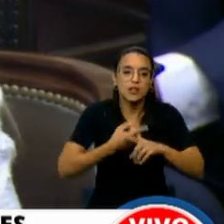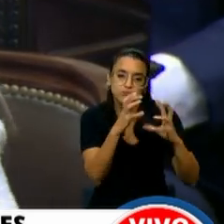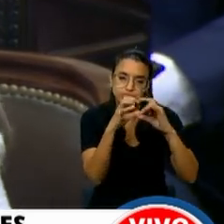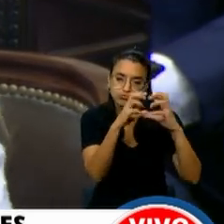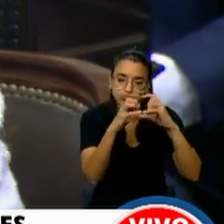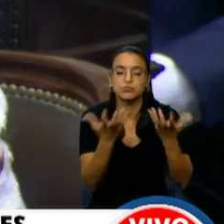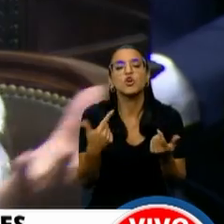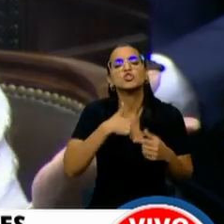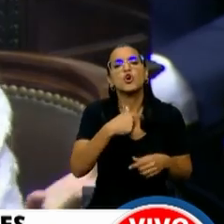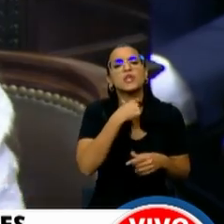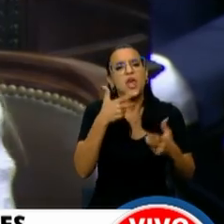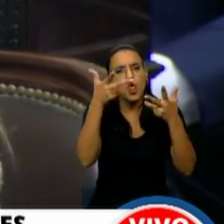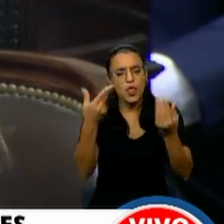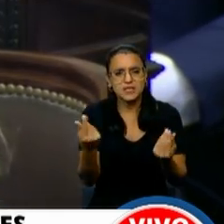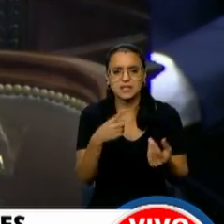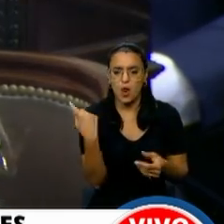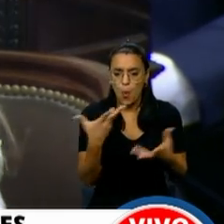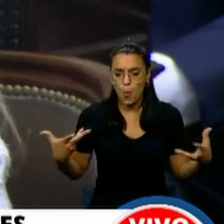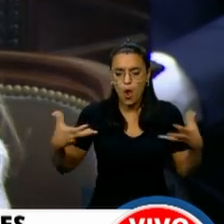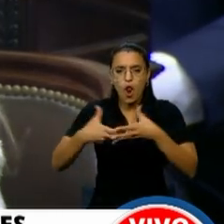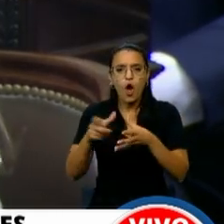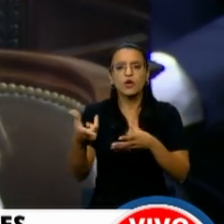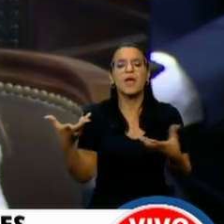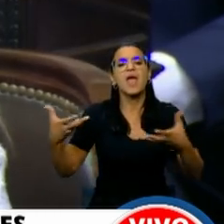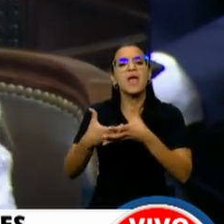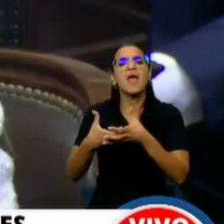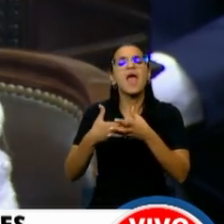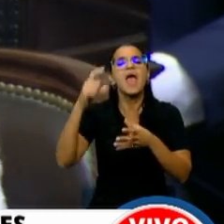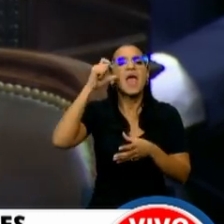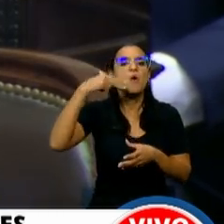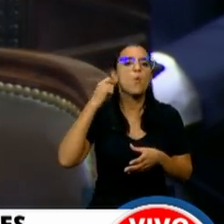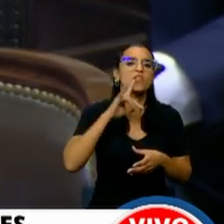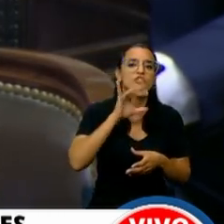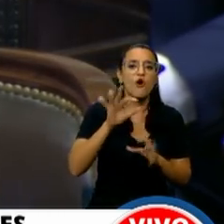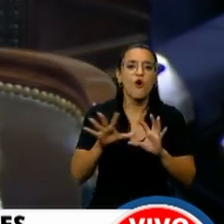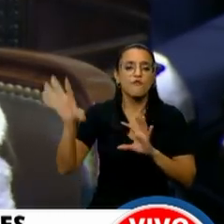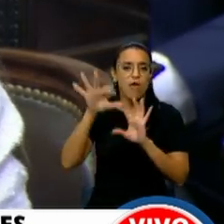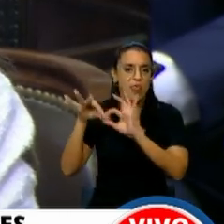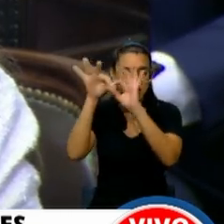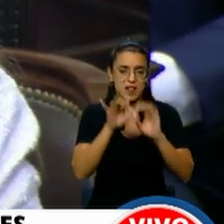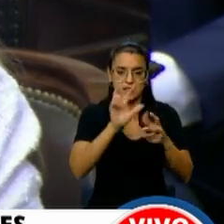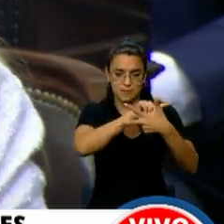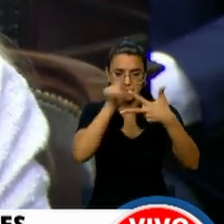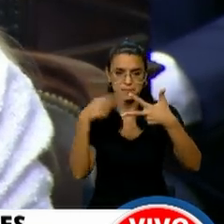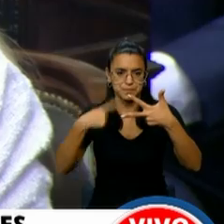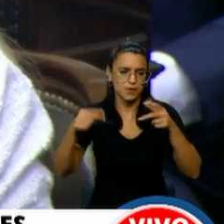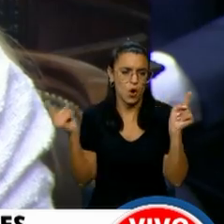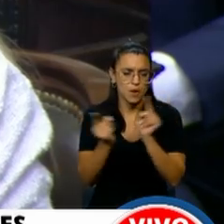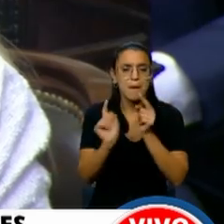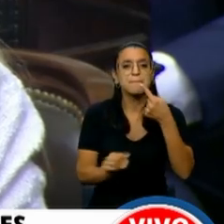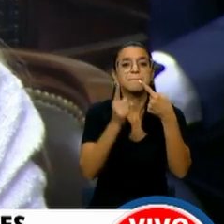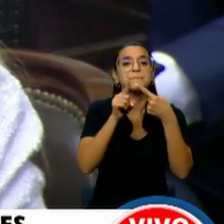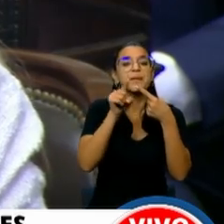yo quiero plantear el nombre de nuestro bloque encuentro federal tres argumentos políticos e brevemente el